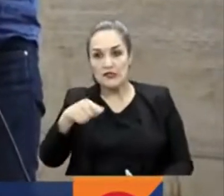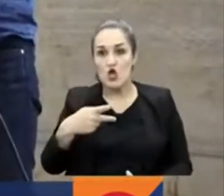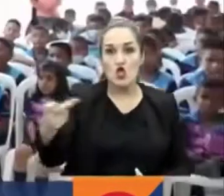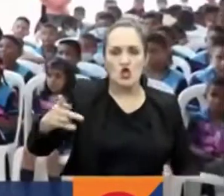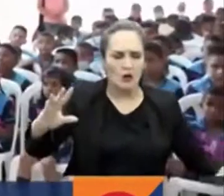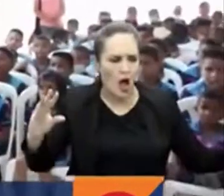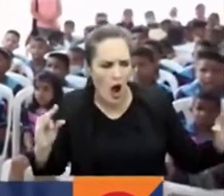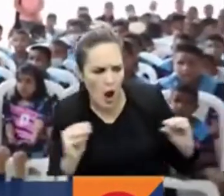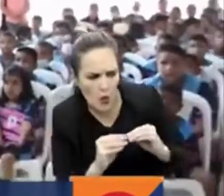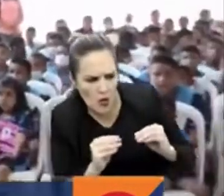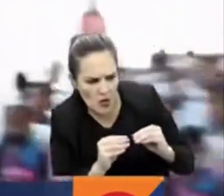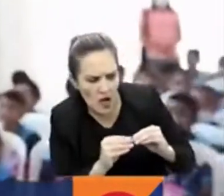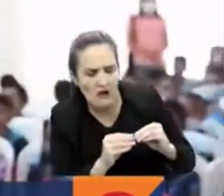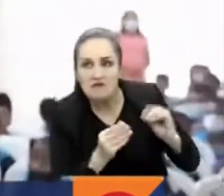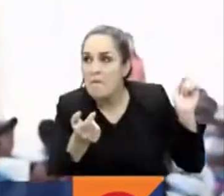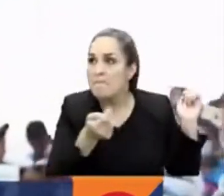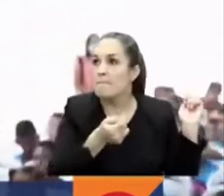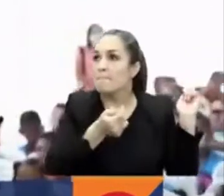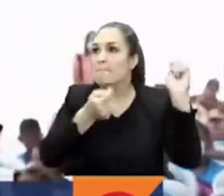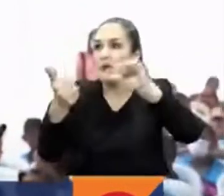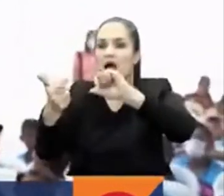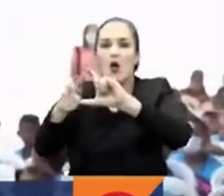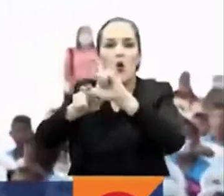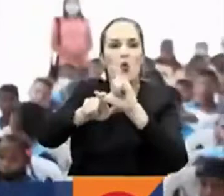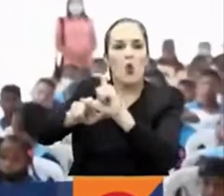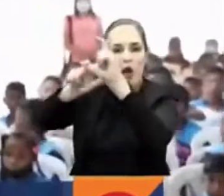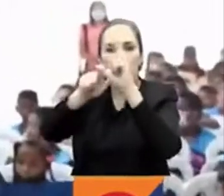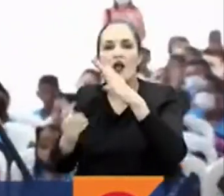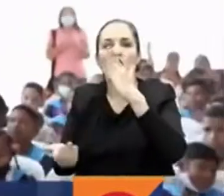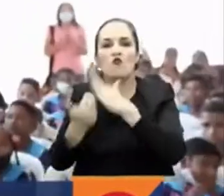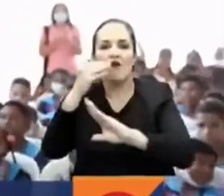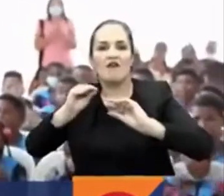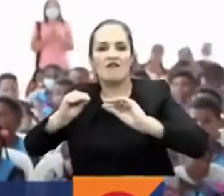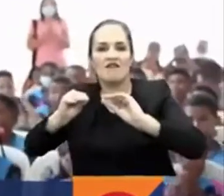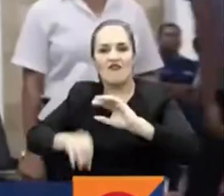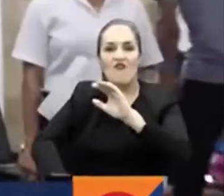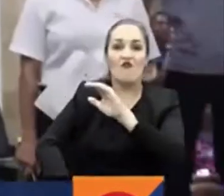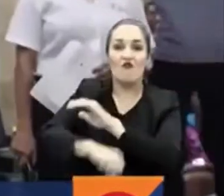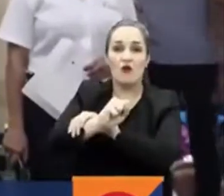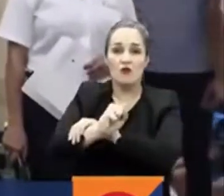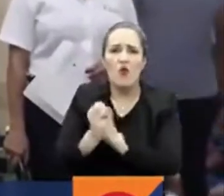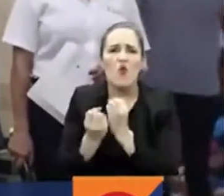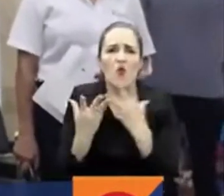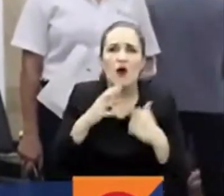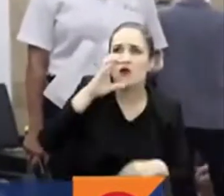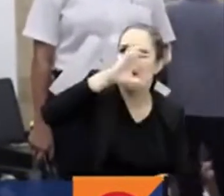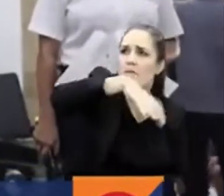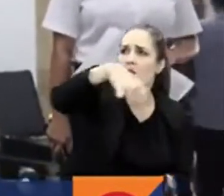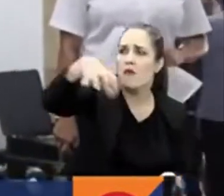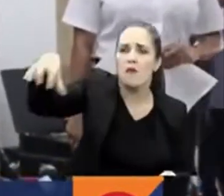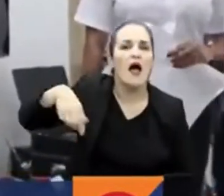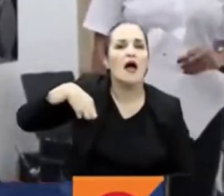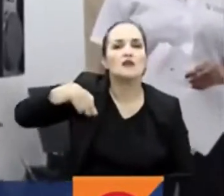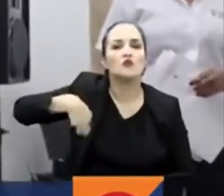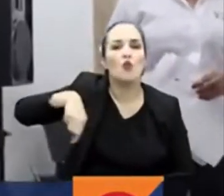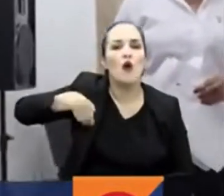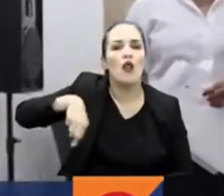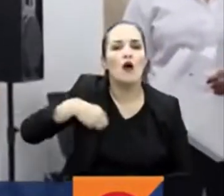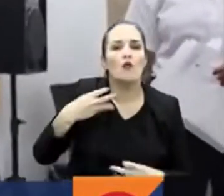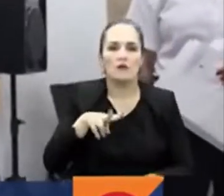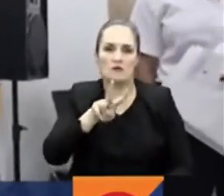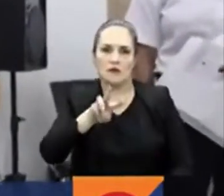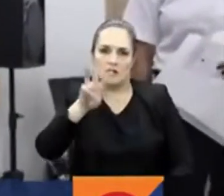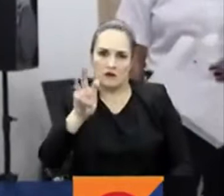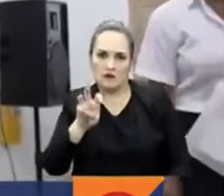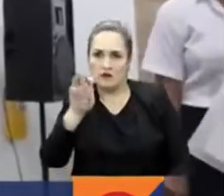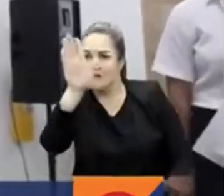nuevas escuelas deportivas. ¿En dónde? En el departamento de La Guajira. Serán en total 28 escuelas puestas en marcha en todo el departamento,